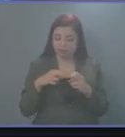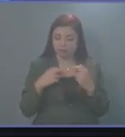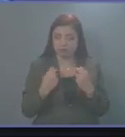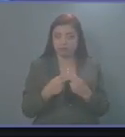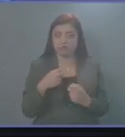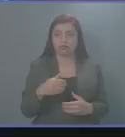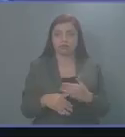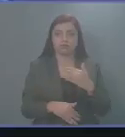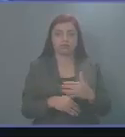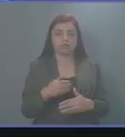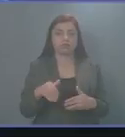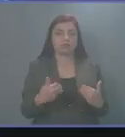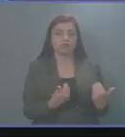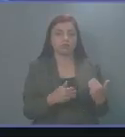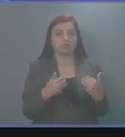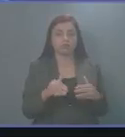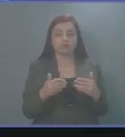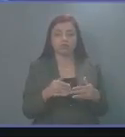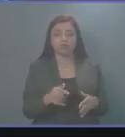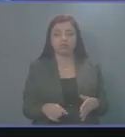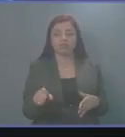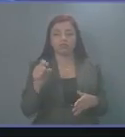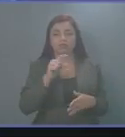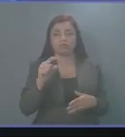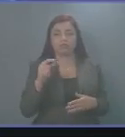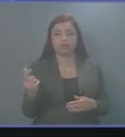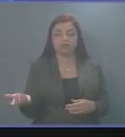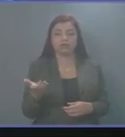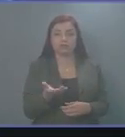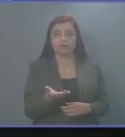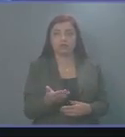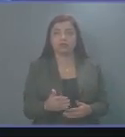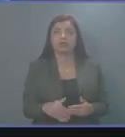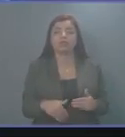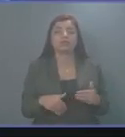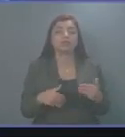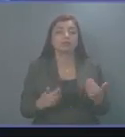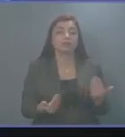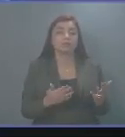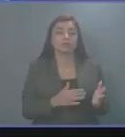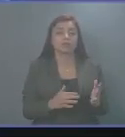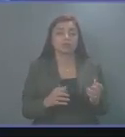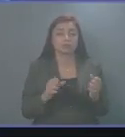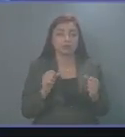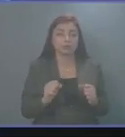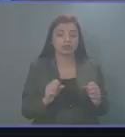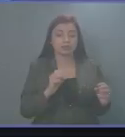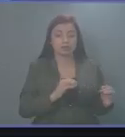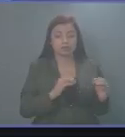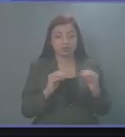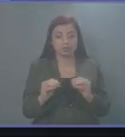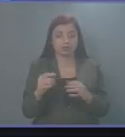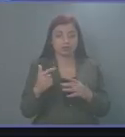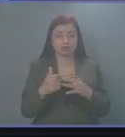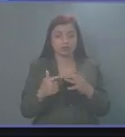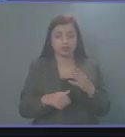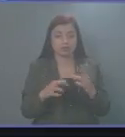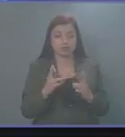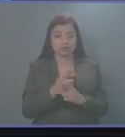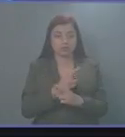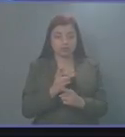proceso de consulta con aquellas instancias que por su naturaleza se encuentran vinculadas a la reforma, como